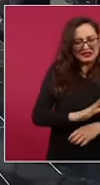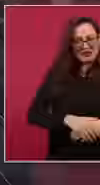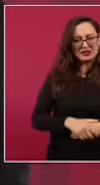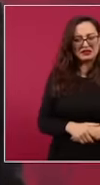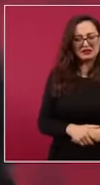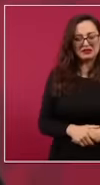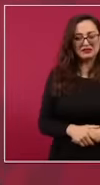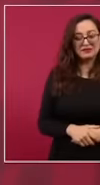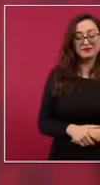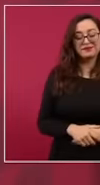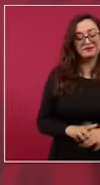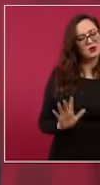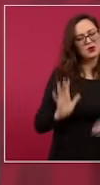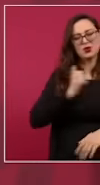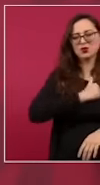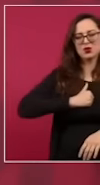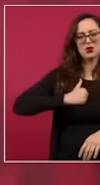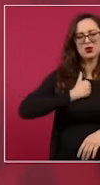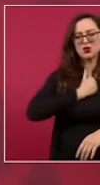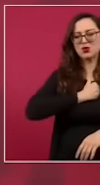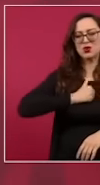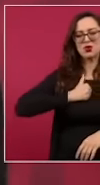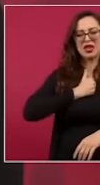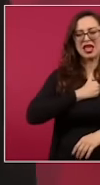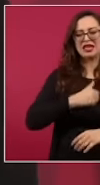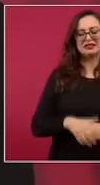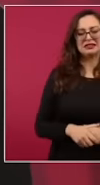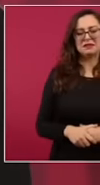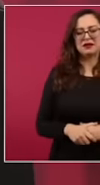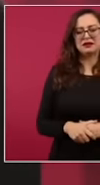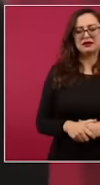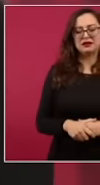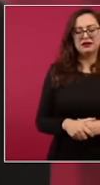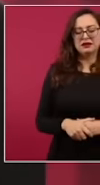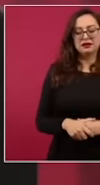Una vez me comentó de que